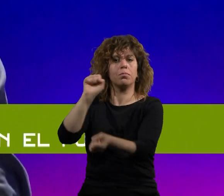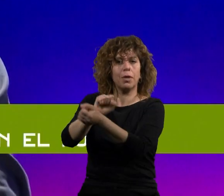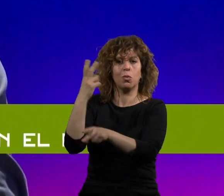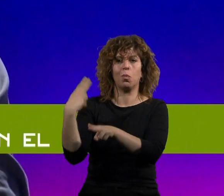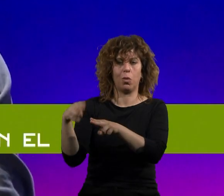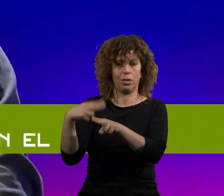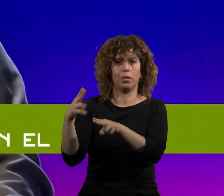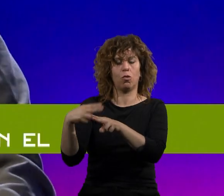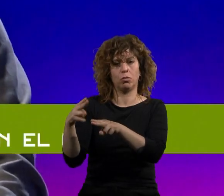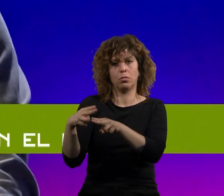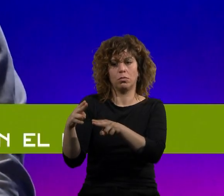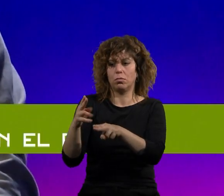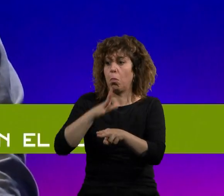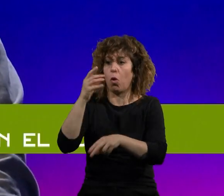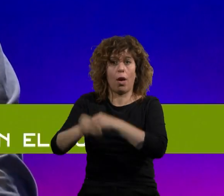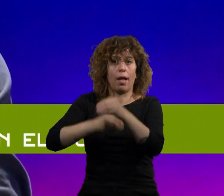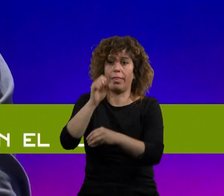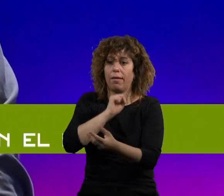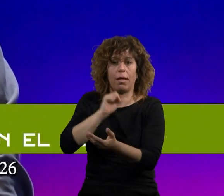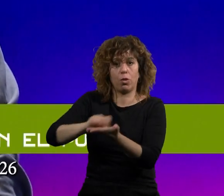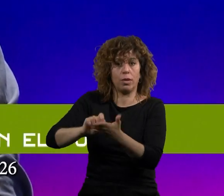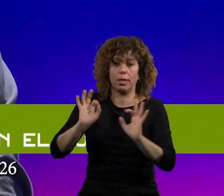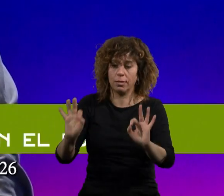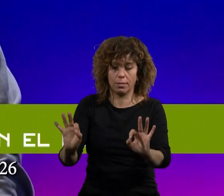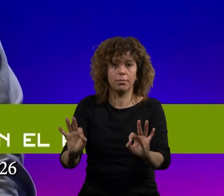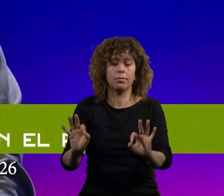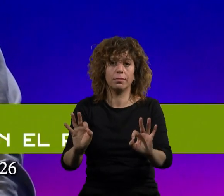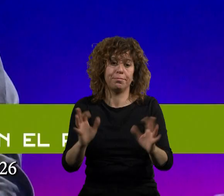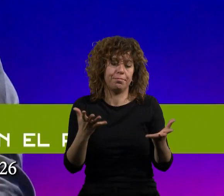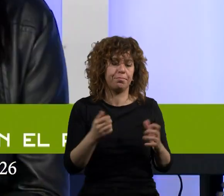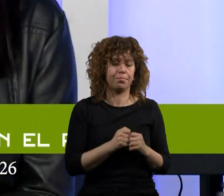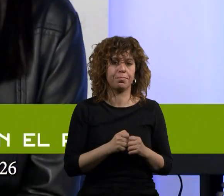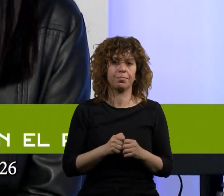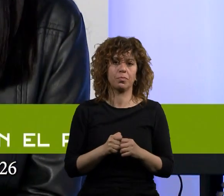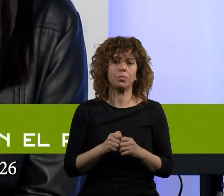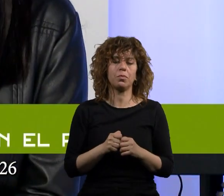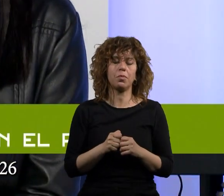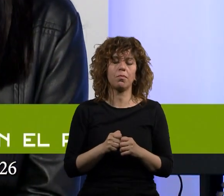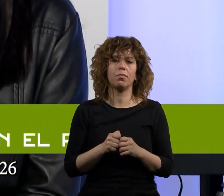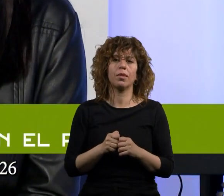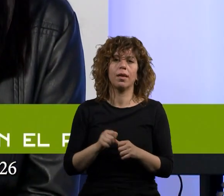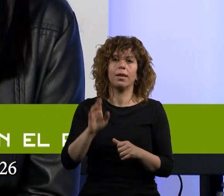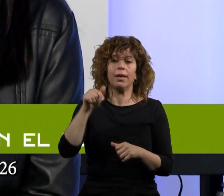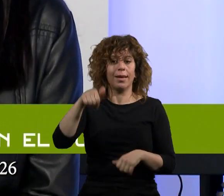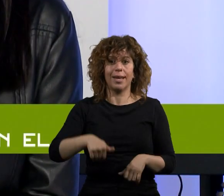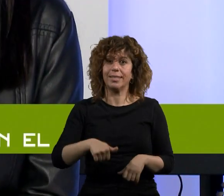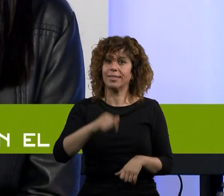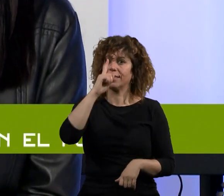ha habido a raíz de hacer canciones, básicamente. Así que... sí. Bueno, como decíamos, este